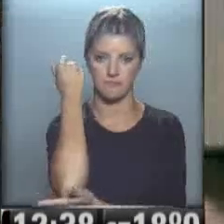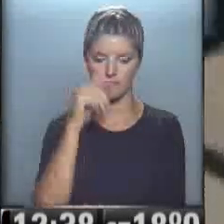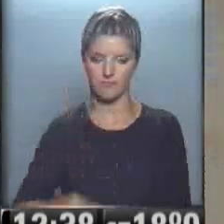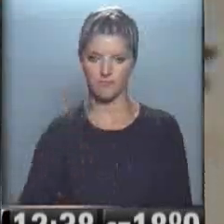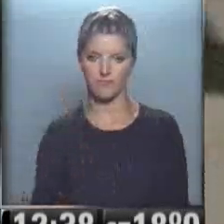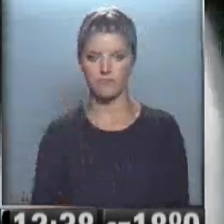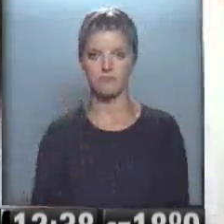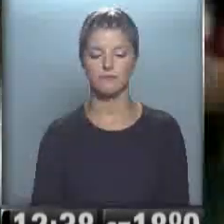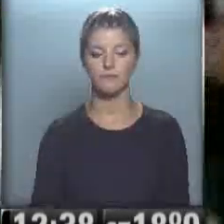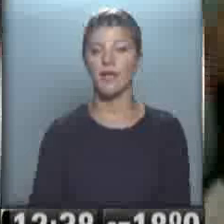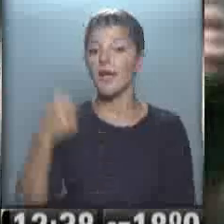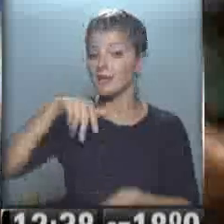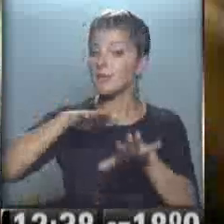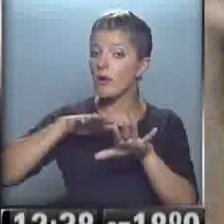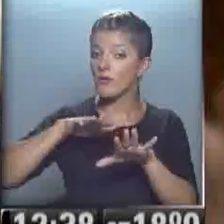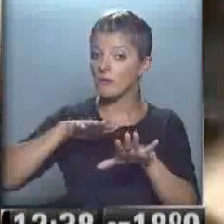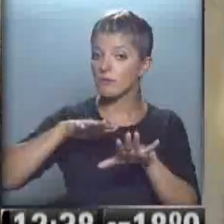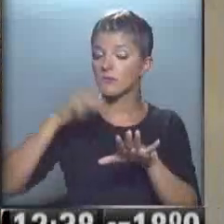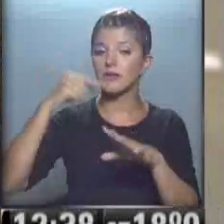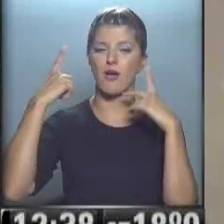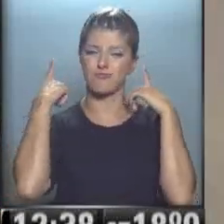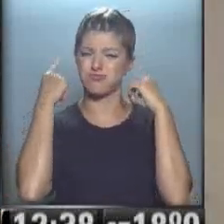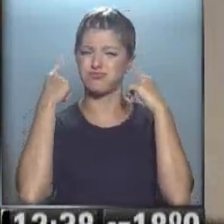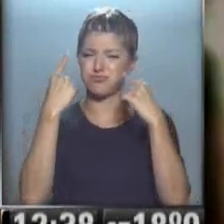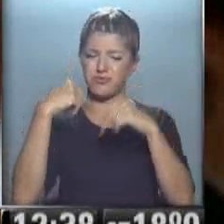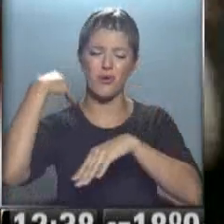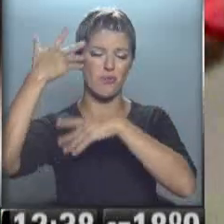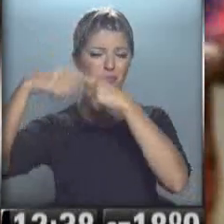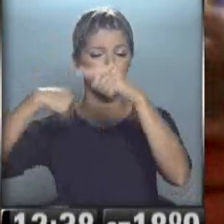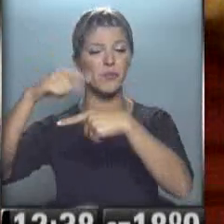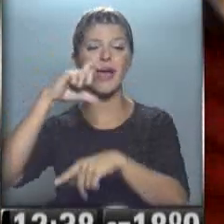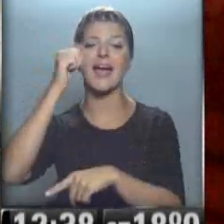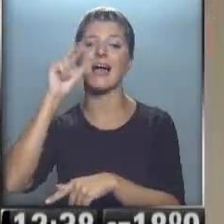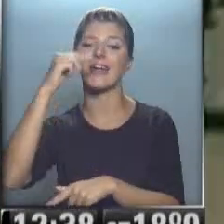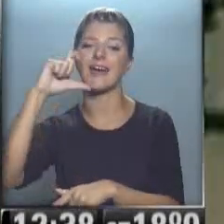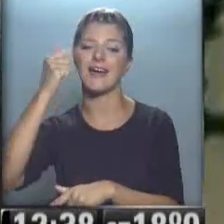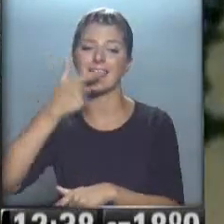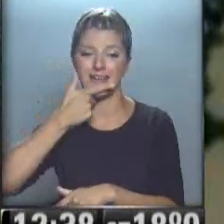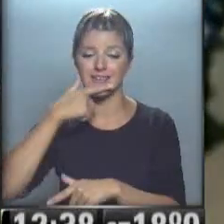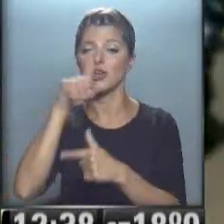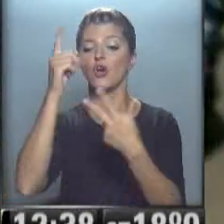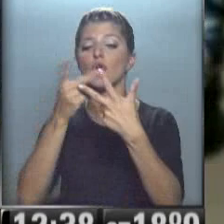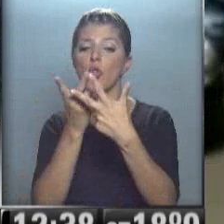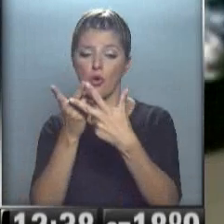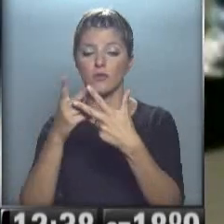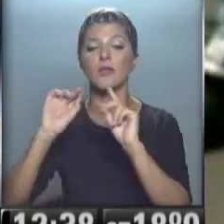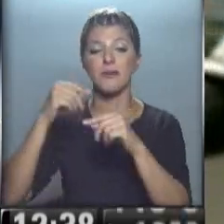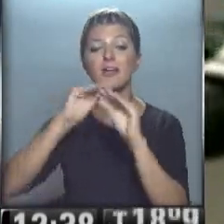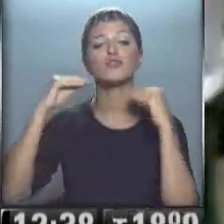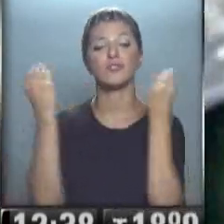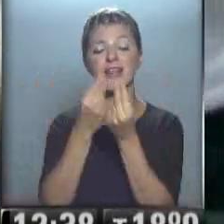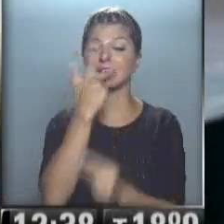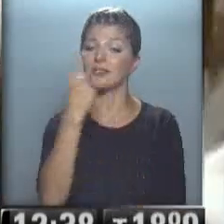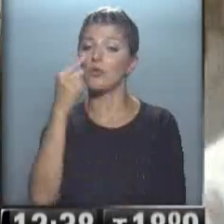económica en este contexto las protestas continúan en Caracas y en los estados de carabobo y táchira y ya suman 31 los